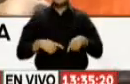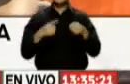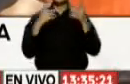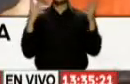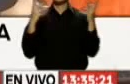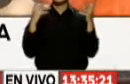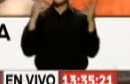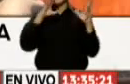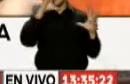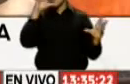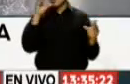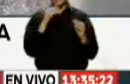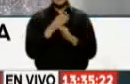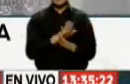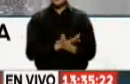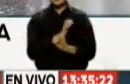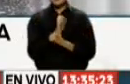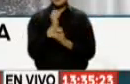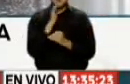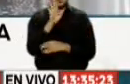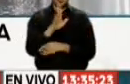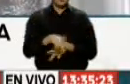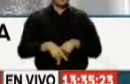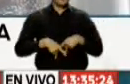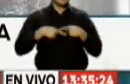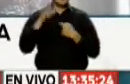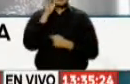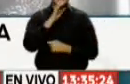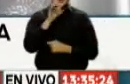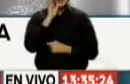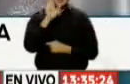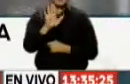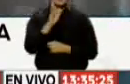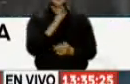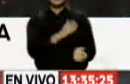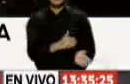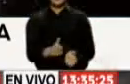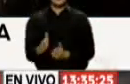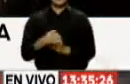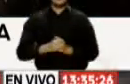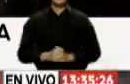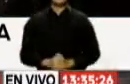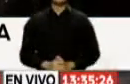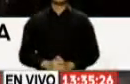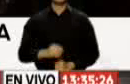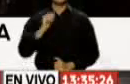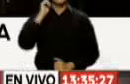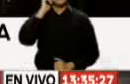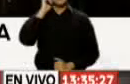el pentagrama ecuatoriano. Su vida como cantante y compositora.